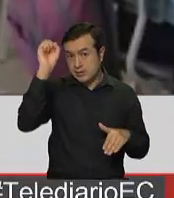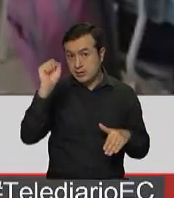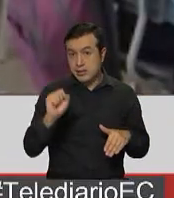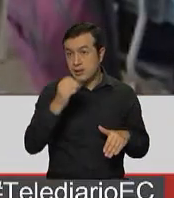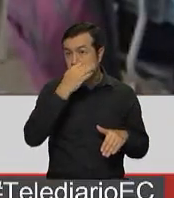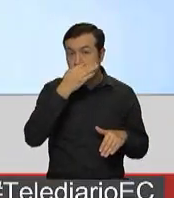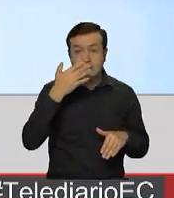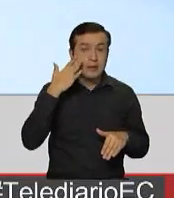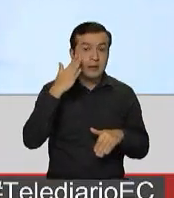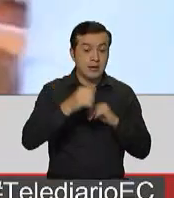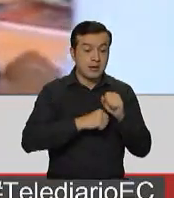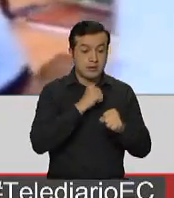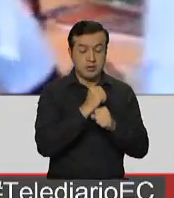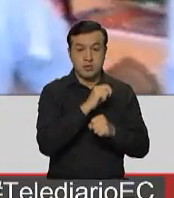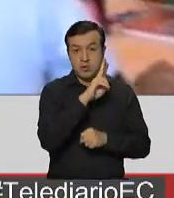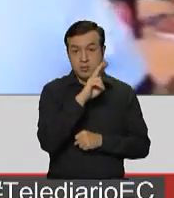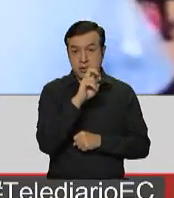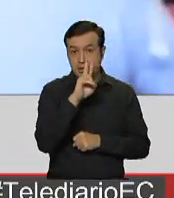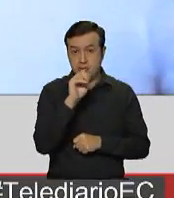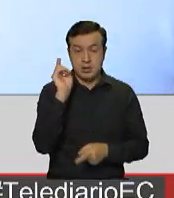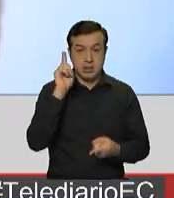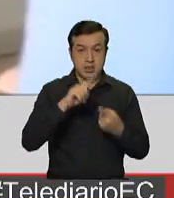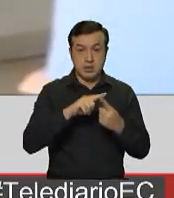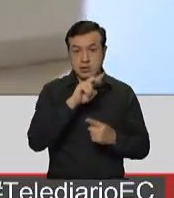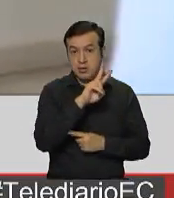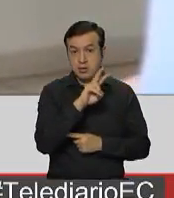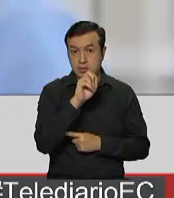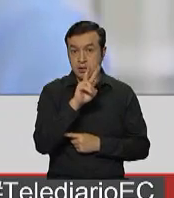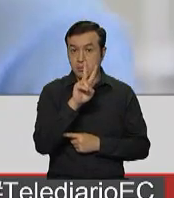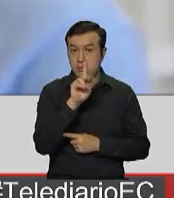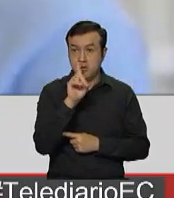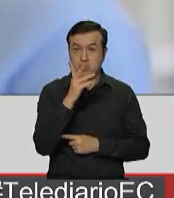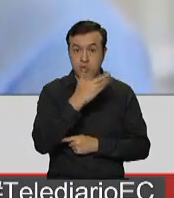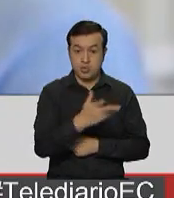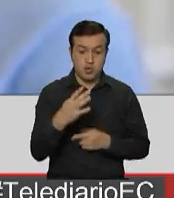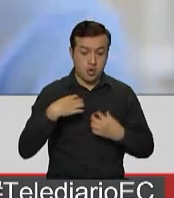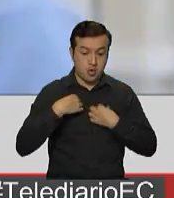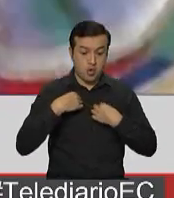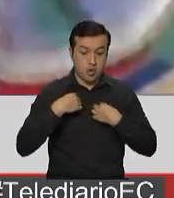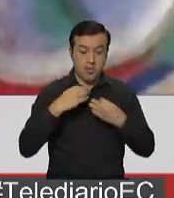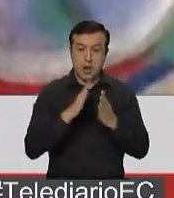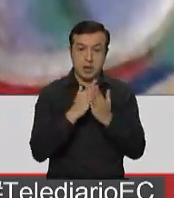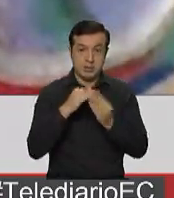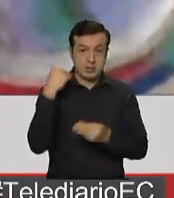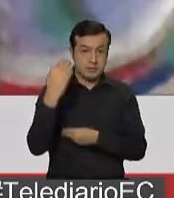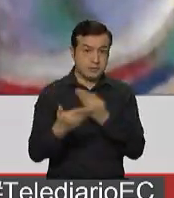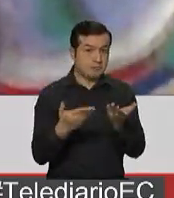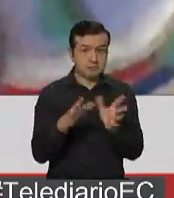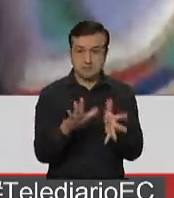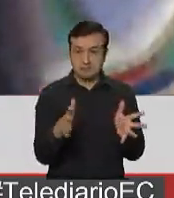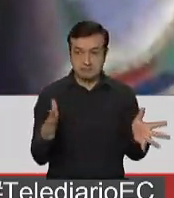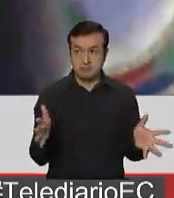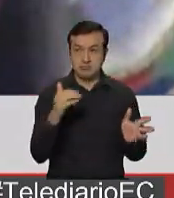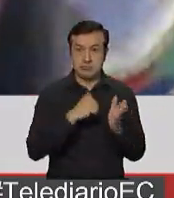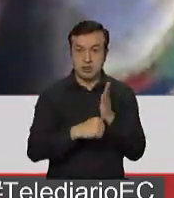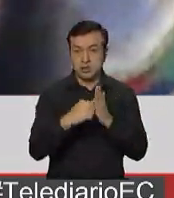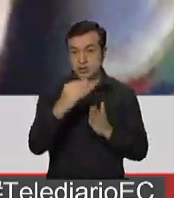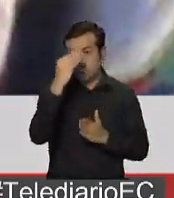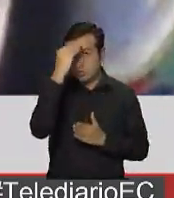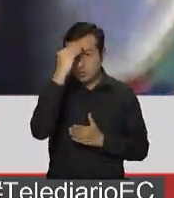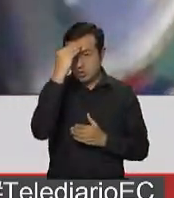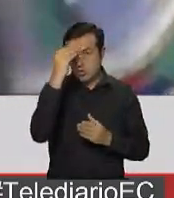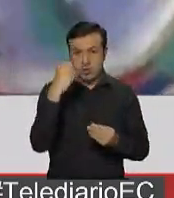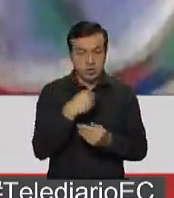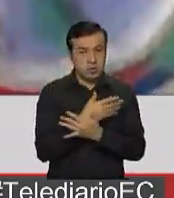Amazonía en el periodo 2020-2021 no contarán con dotación de uniformes ni textos escolares. La ministra de Educación, Montserrat